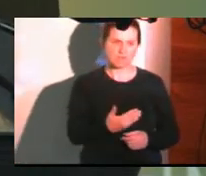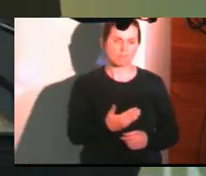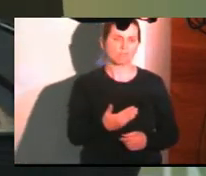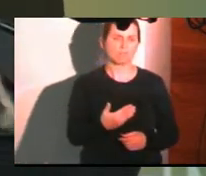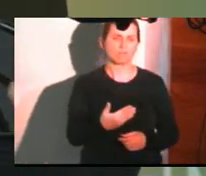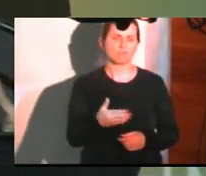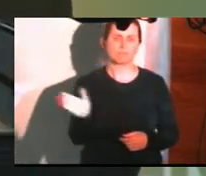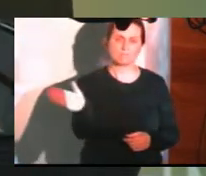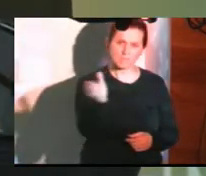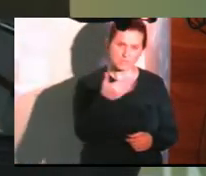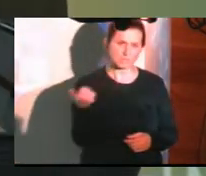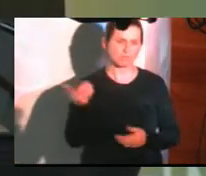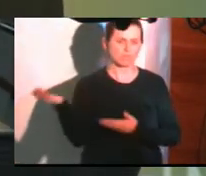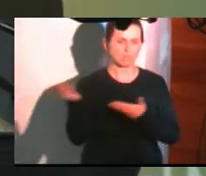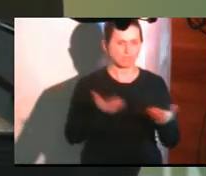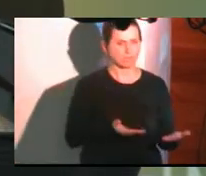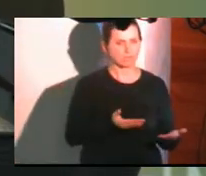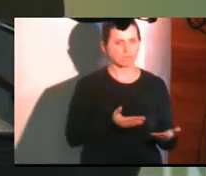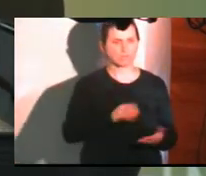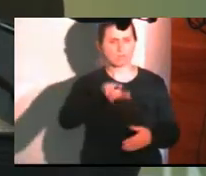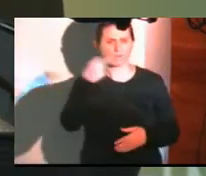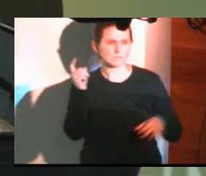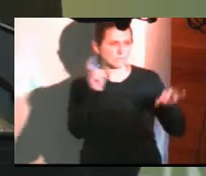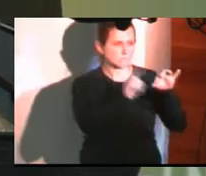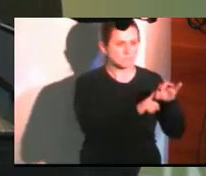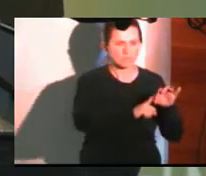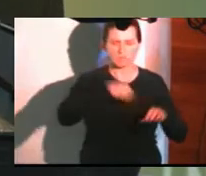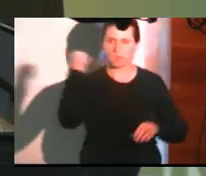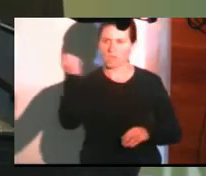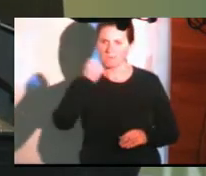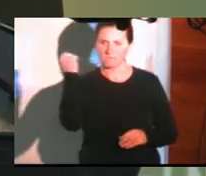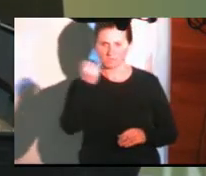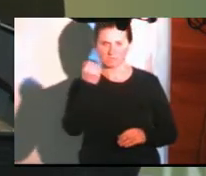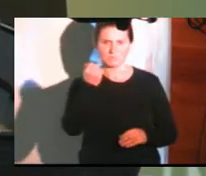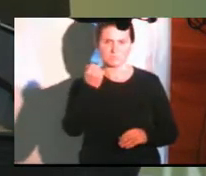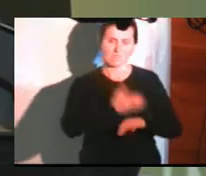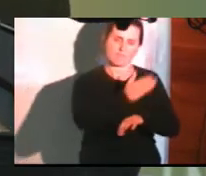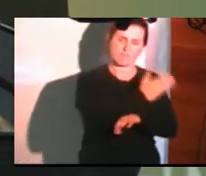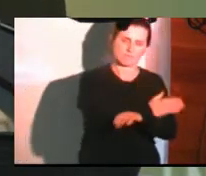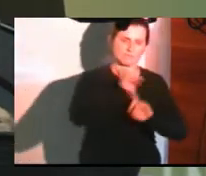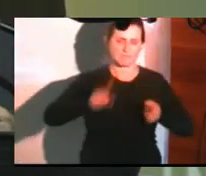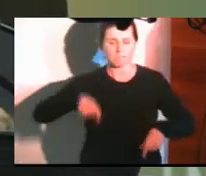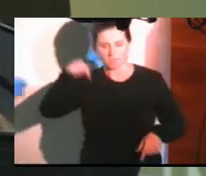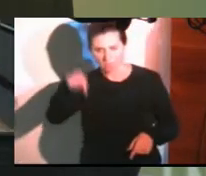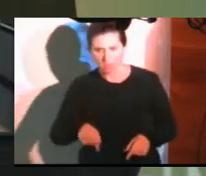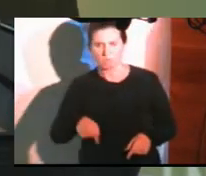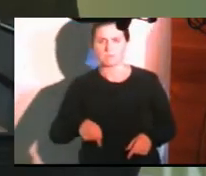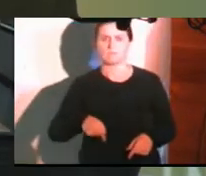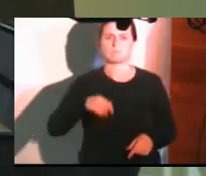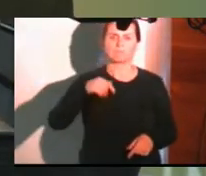acompañándonos acá otro socio estratégico para nosotros, que lo fue y lo seguirá siendo, que es